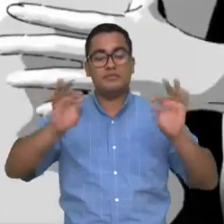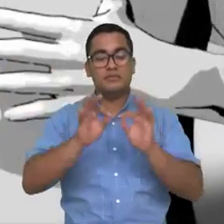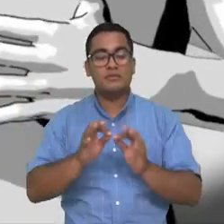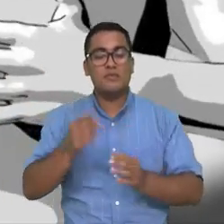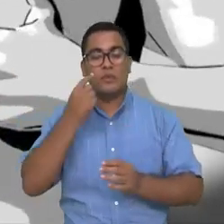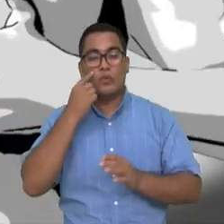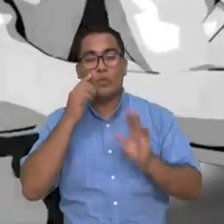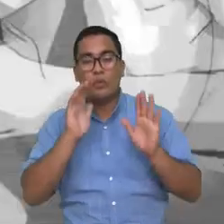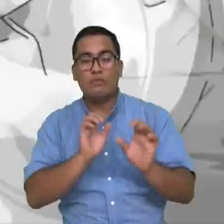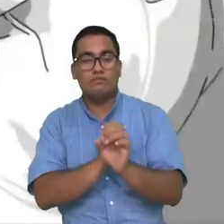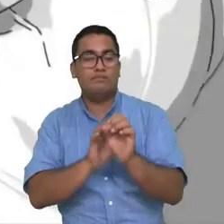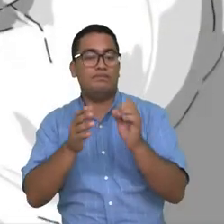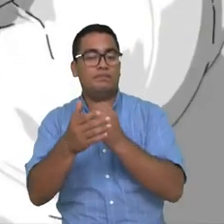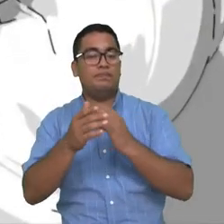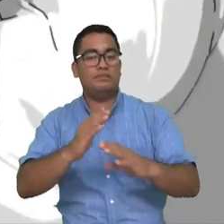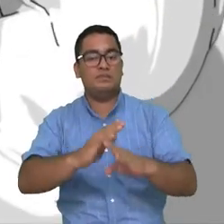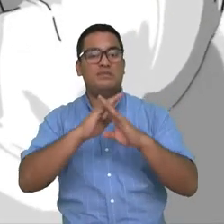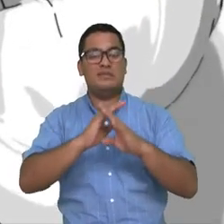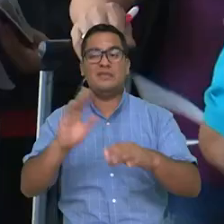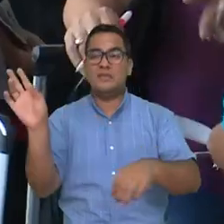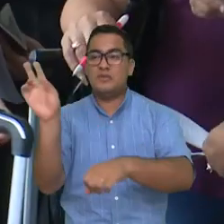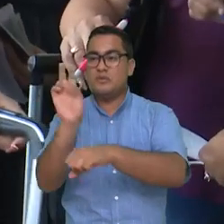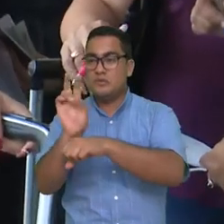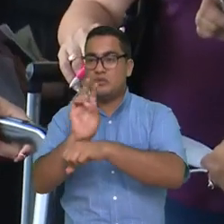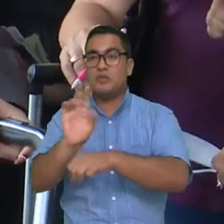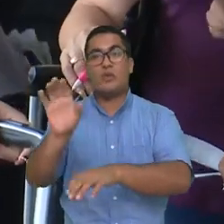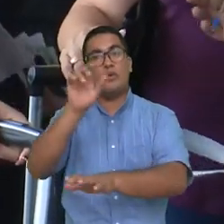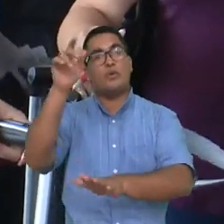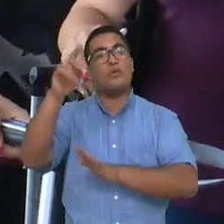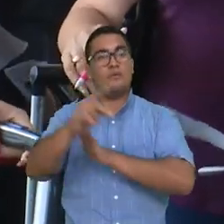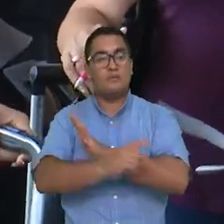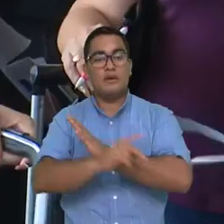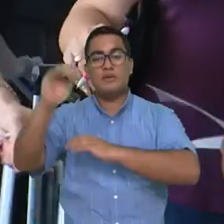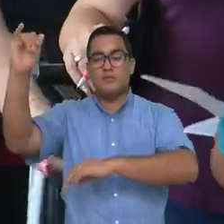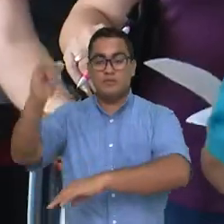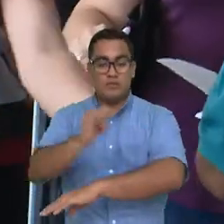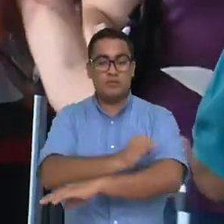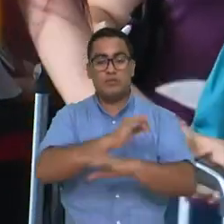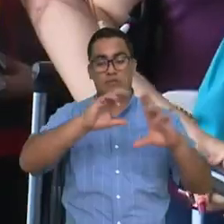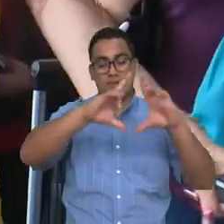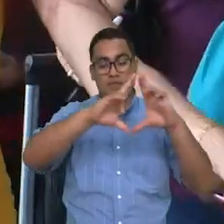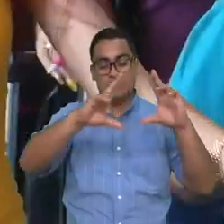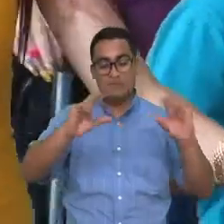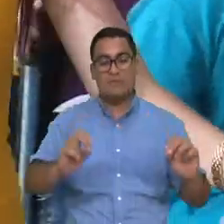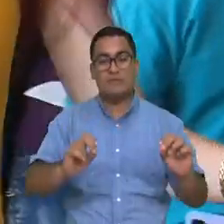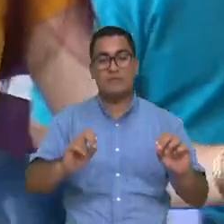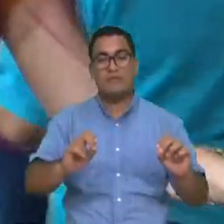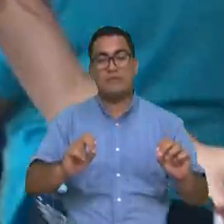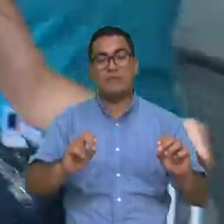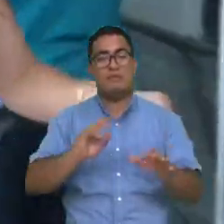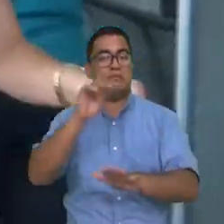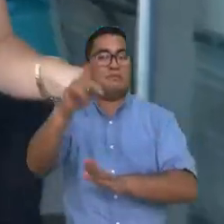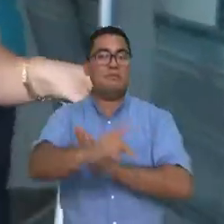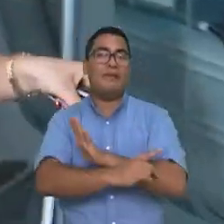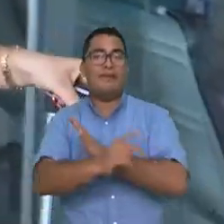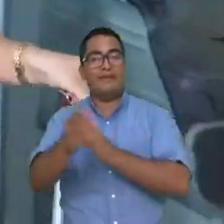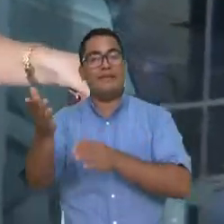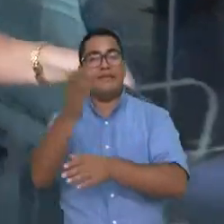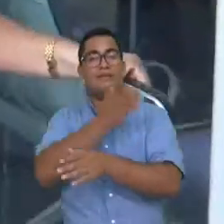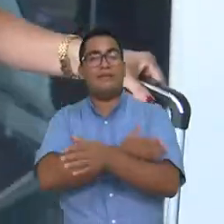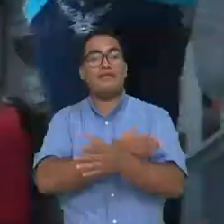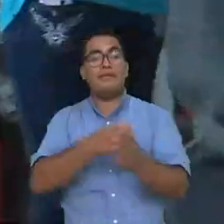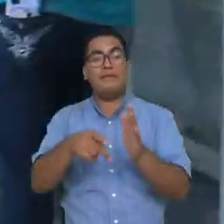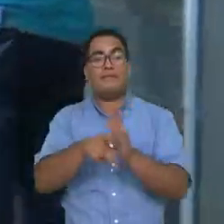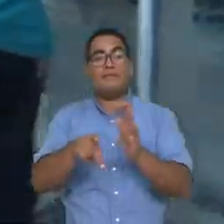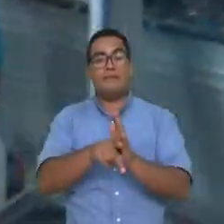del COVID-19, mantienen vigilancia a pasajeros asintomáticos que entran a nuestro país, provenientes de países en riesgo, a